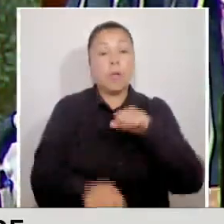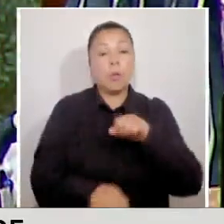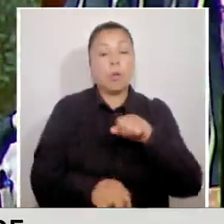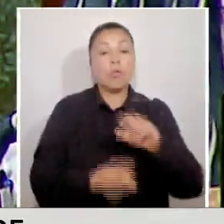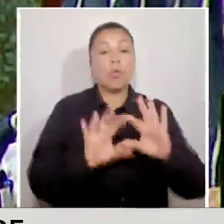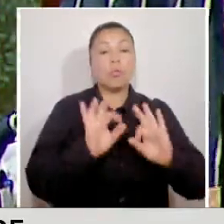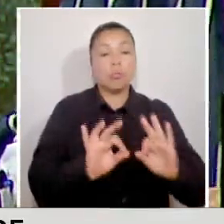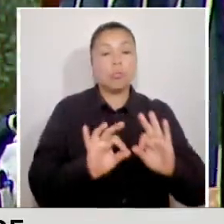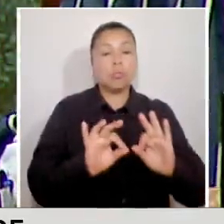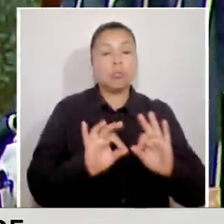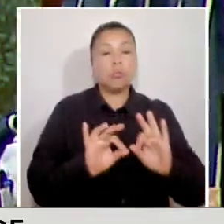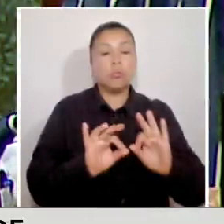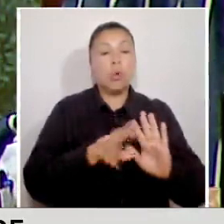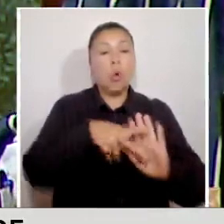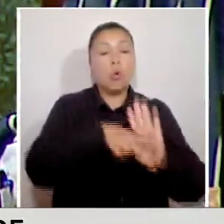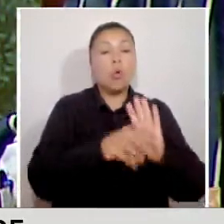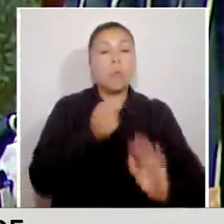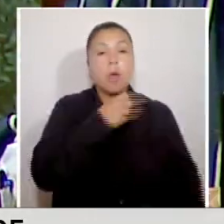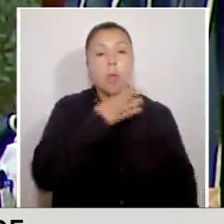norma de quórum